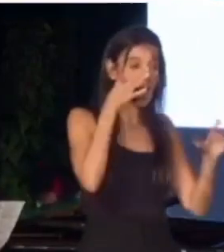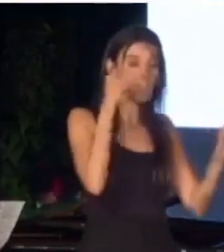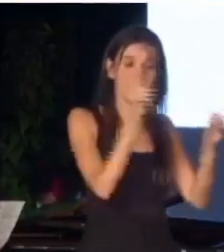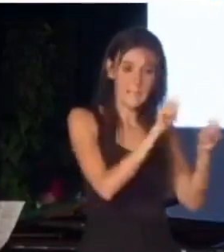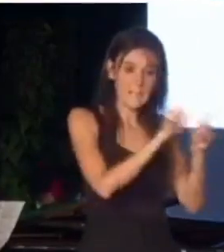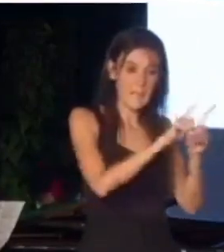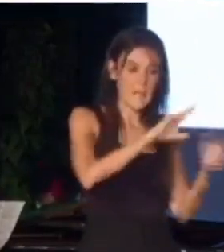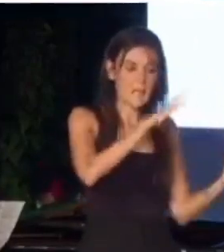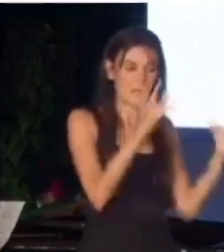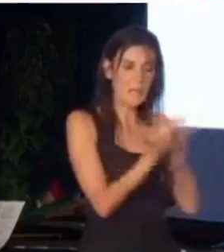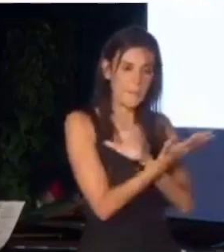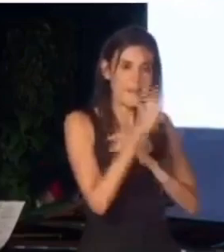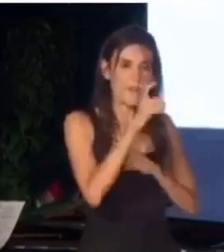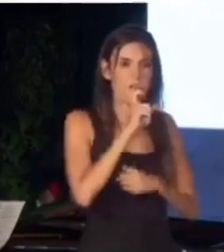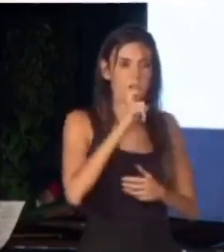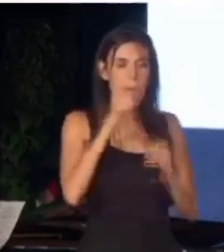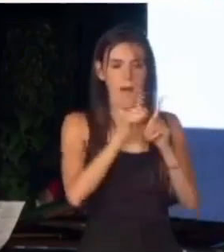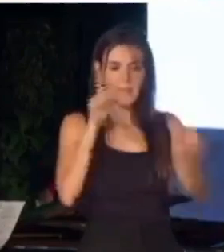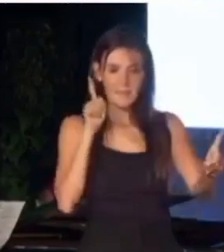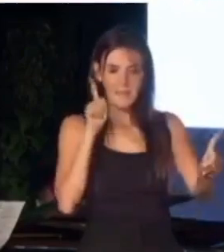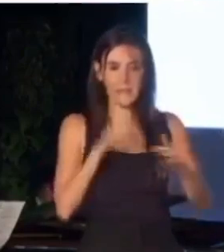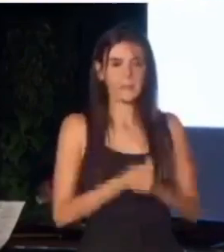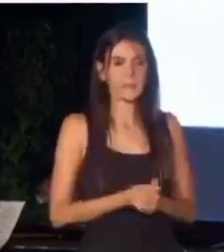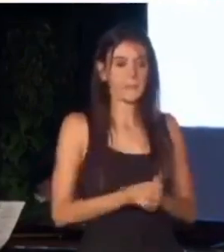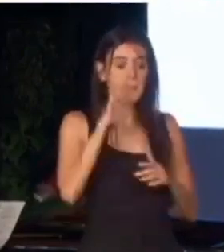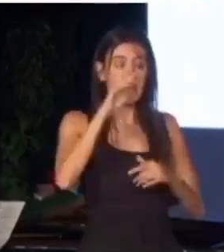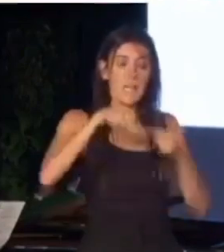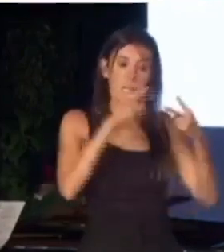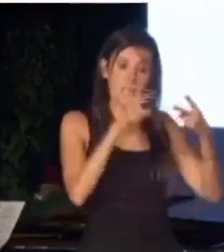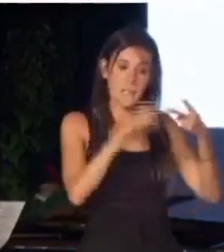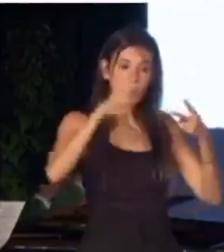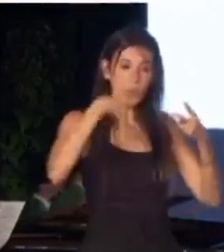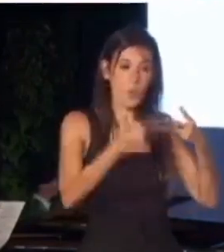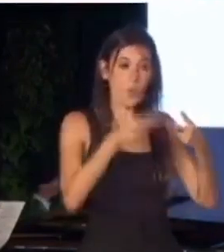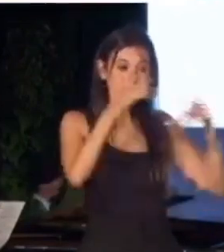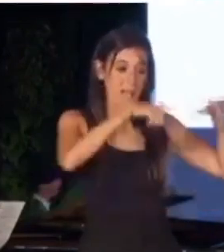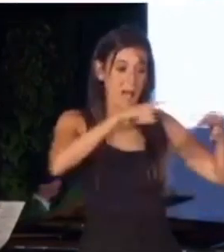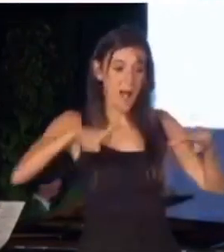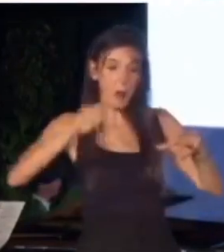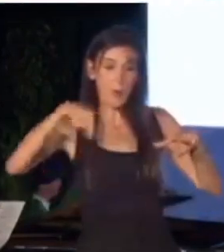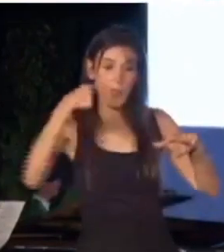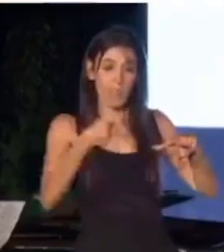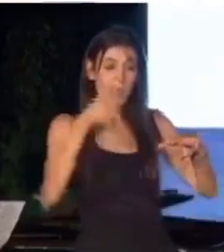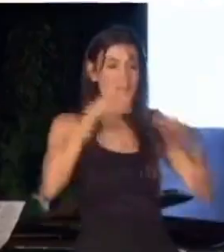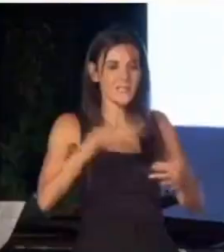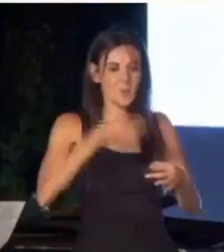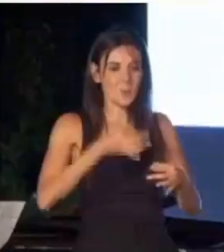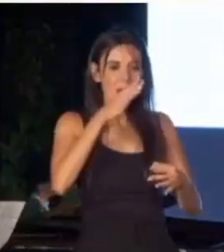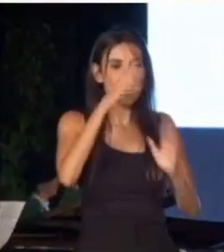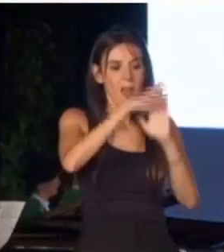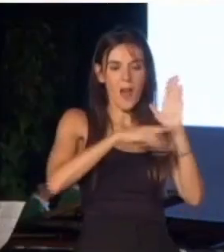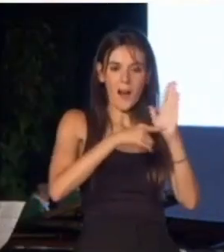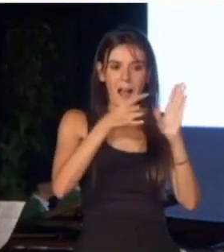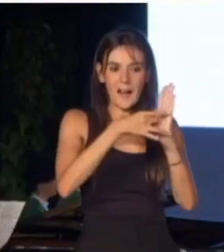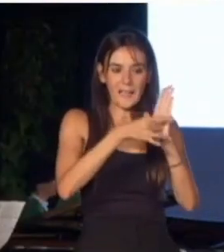presencial por otras a distancia. Y después, con la vuelta a las aulas, la de asegurar las mejores